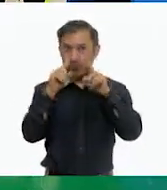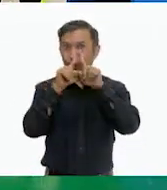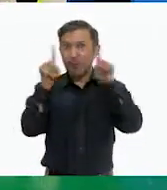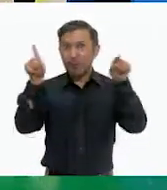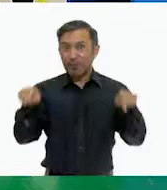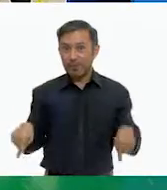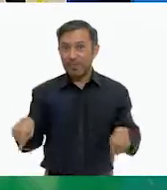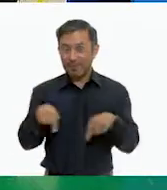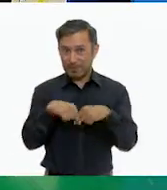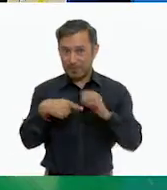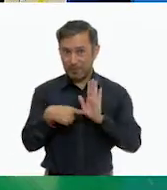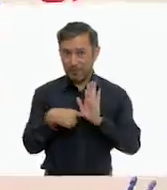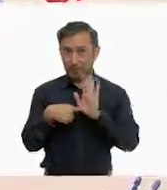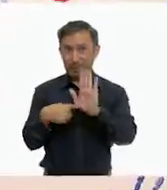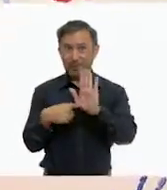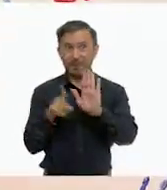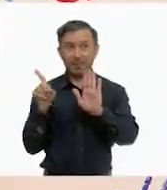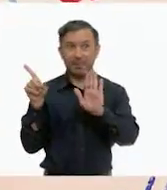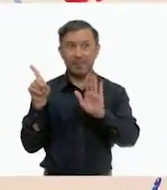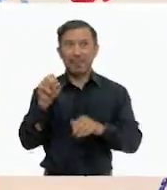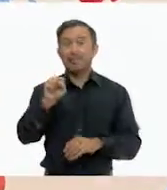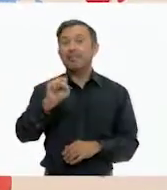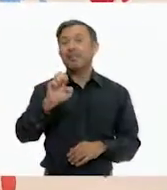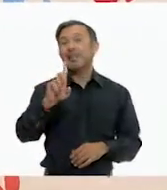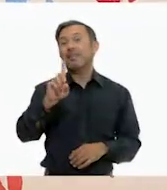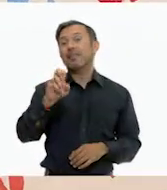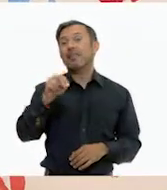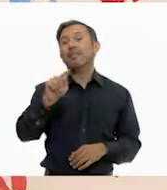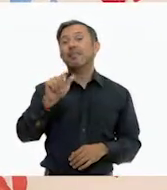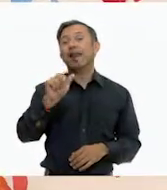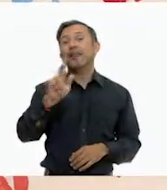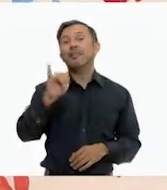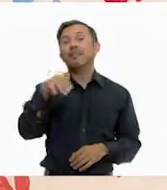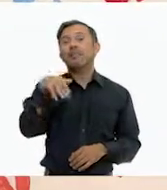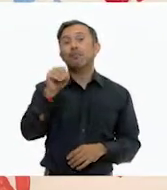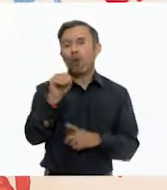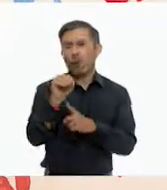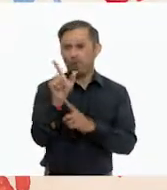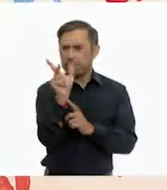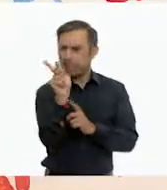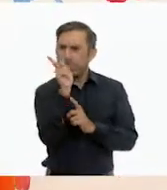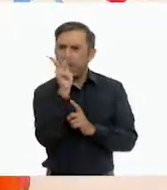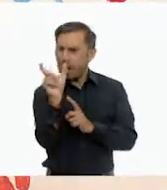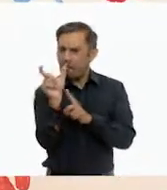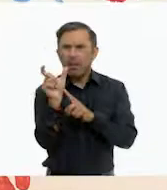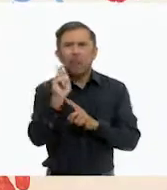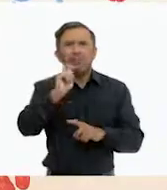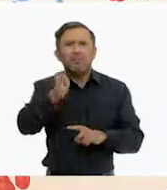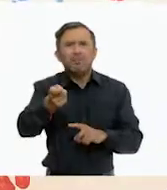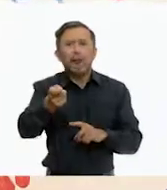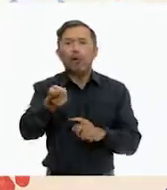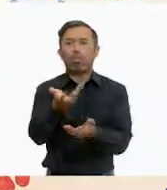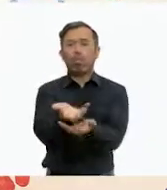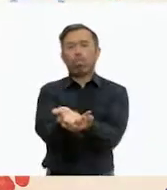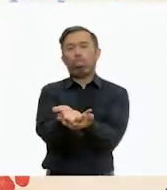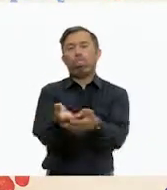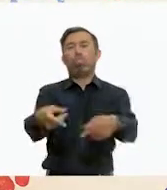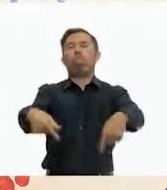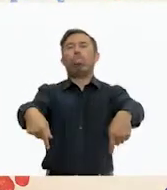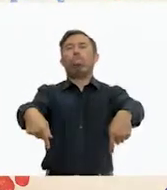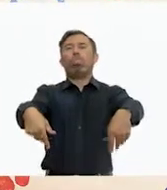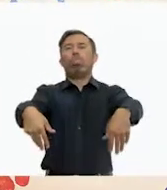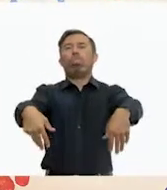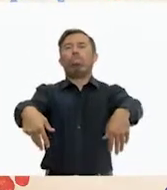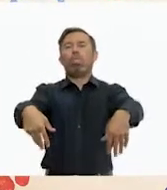siguiente lámina, significa falta de movimiento, permanecer en un lugar